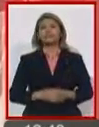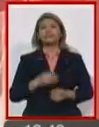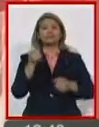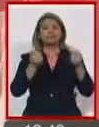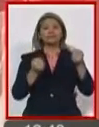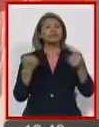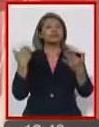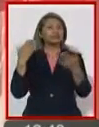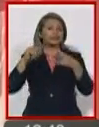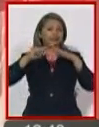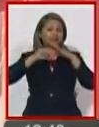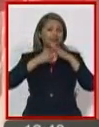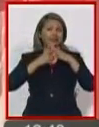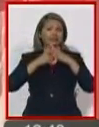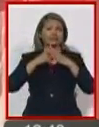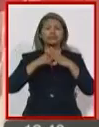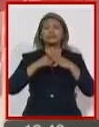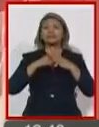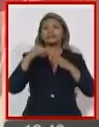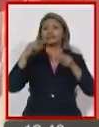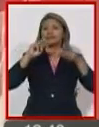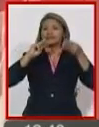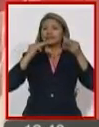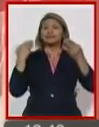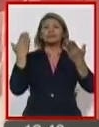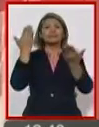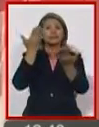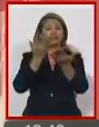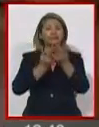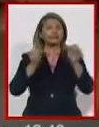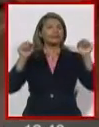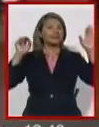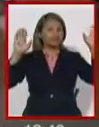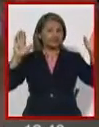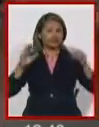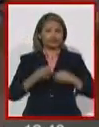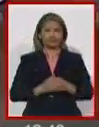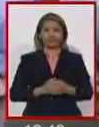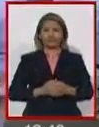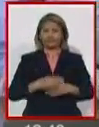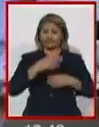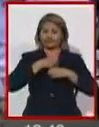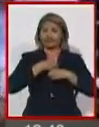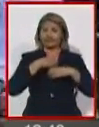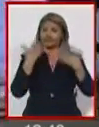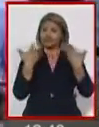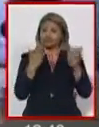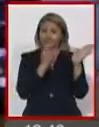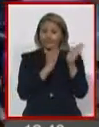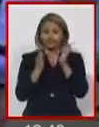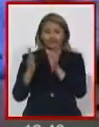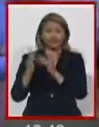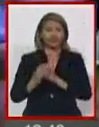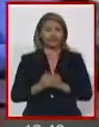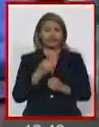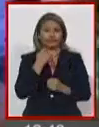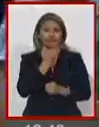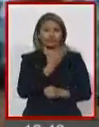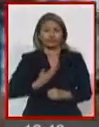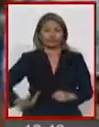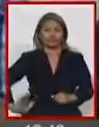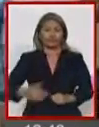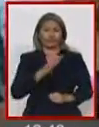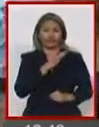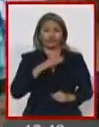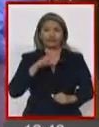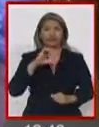que partirá desde Montero hasta el Segundo Anillo y Cristo Redentor. La agenda para las medidas de protesta ya están preparadas. Según el presidente